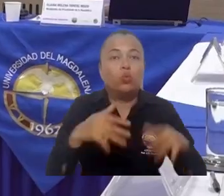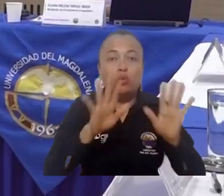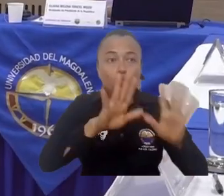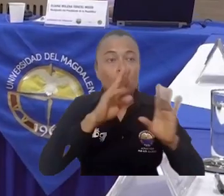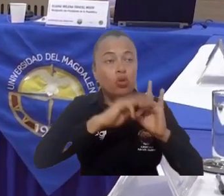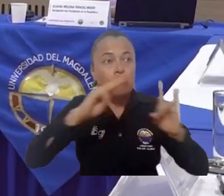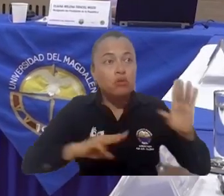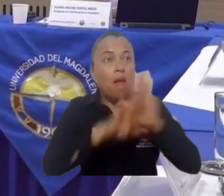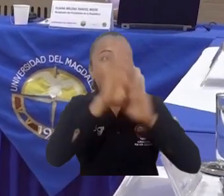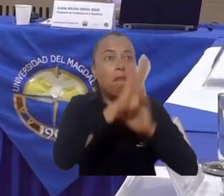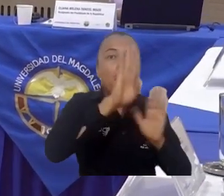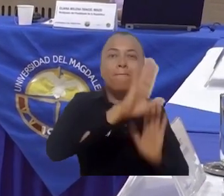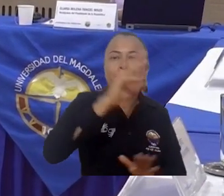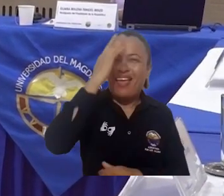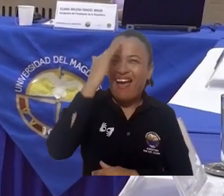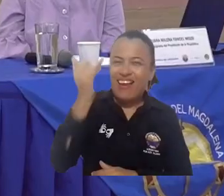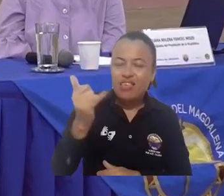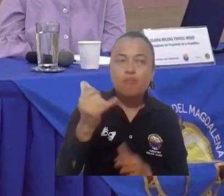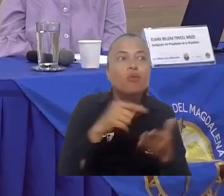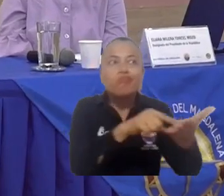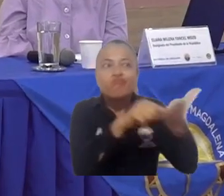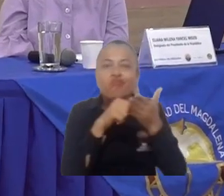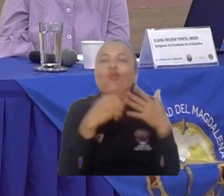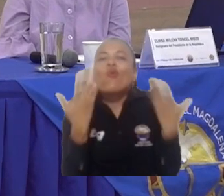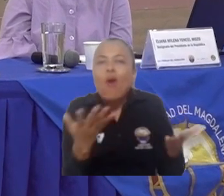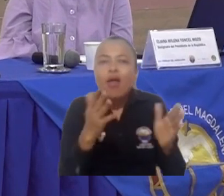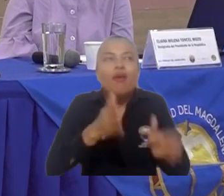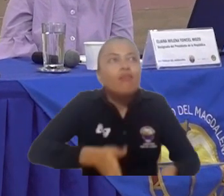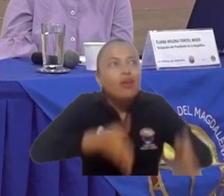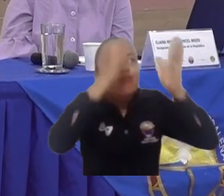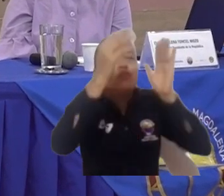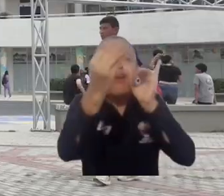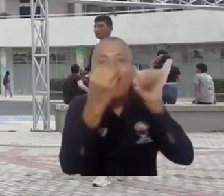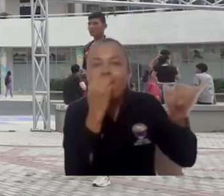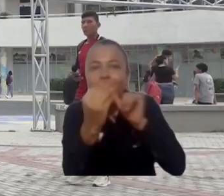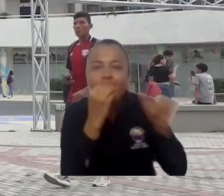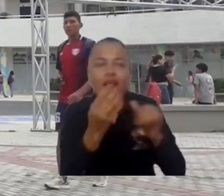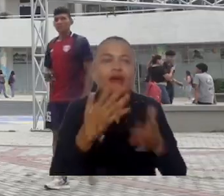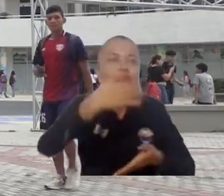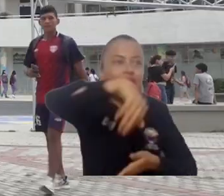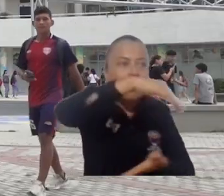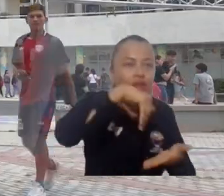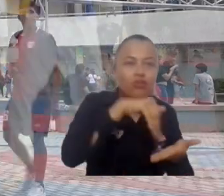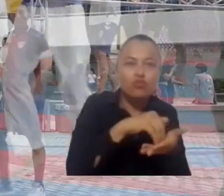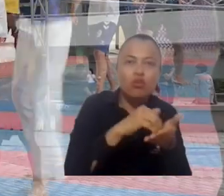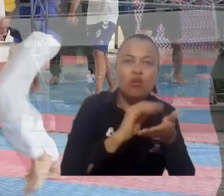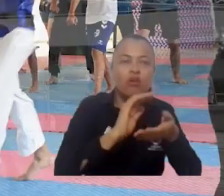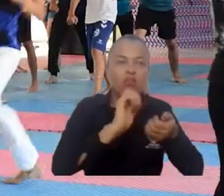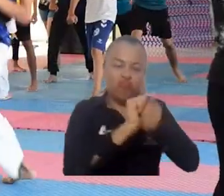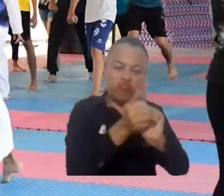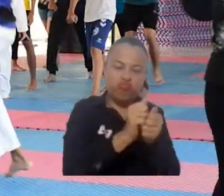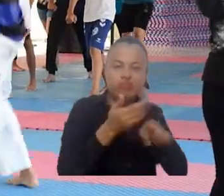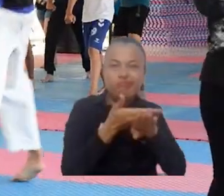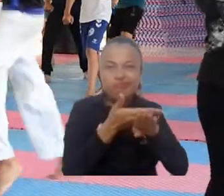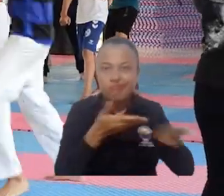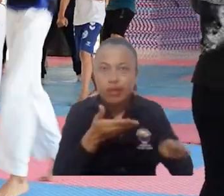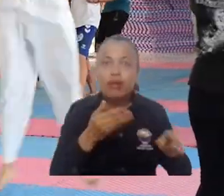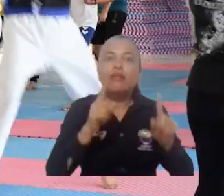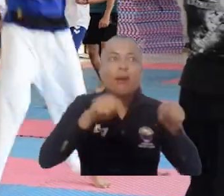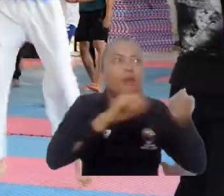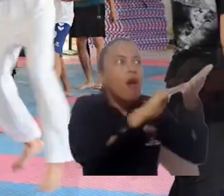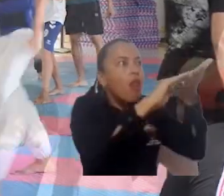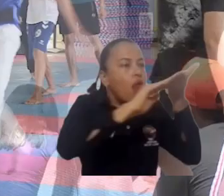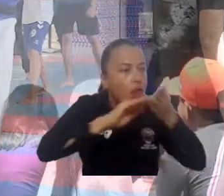además resaltaron los avances académicos reflejados en grandes obras como edificio de bienestar universitario el centro de